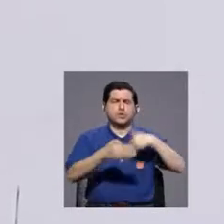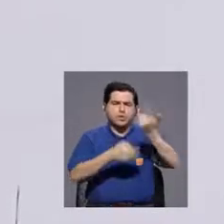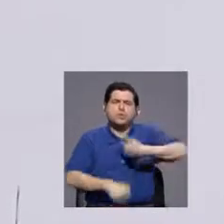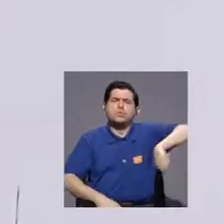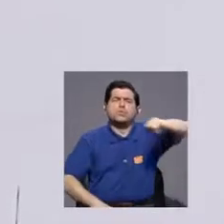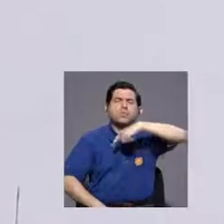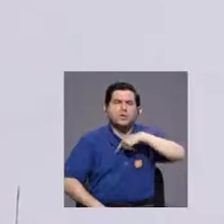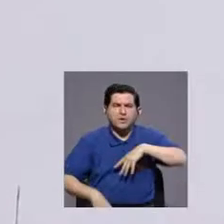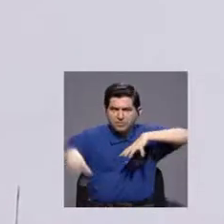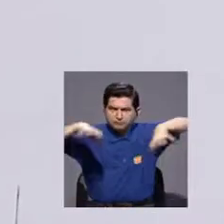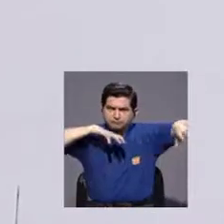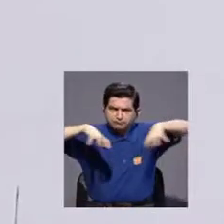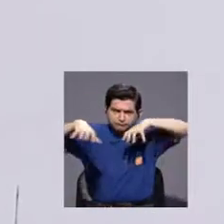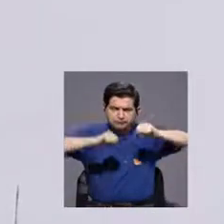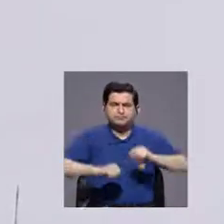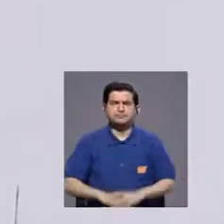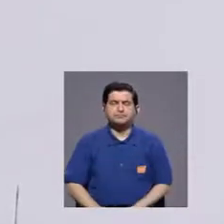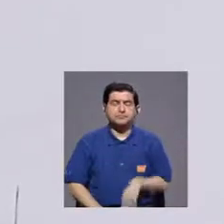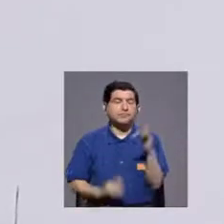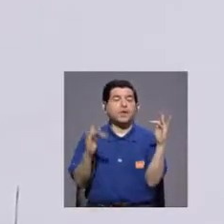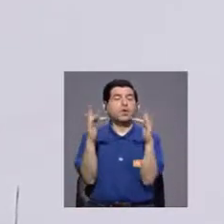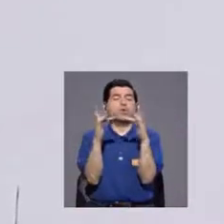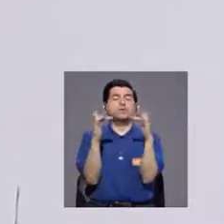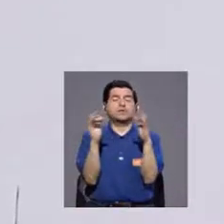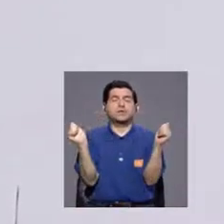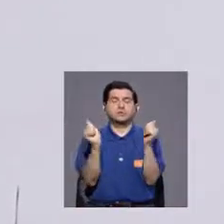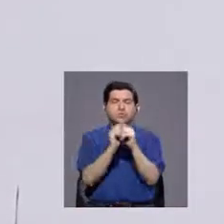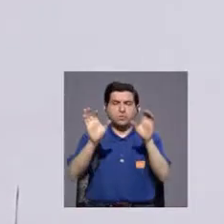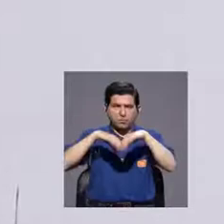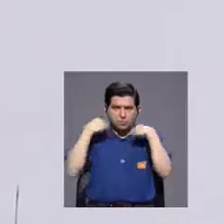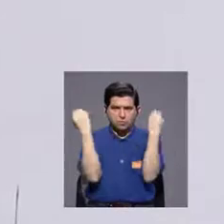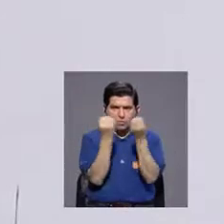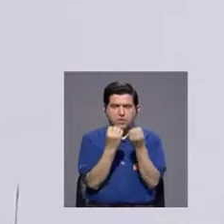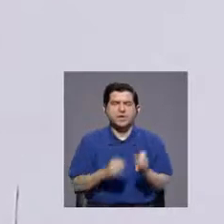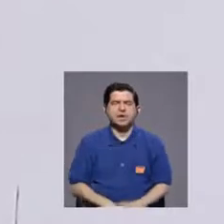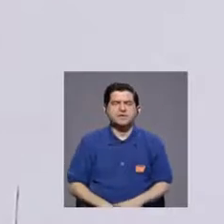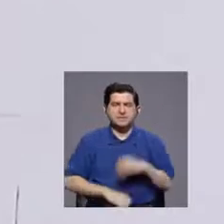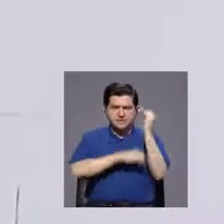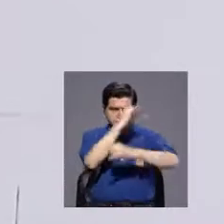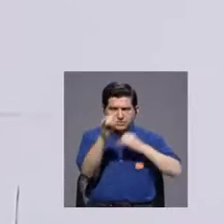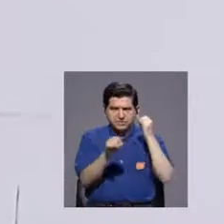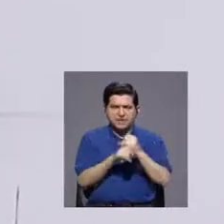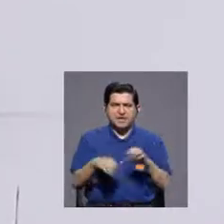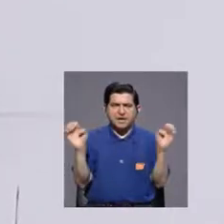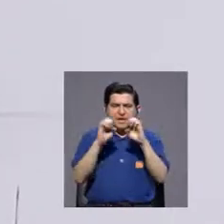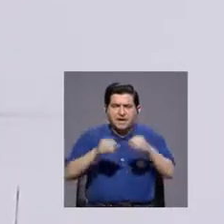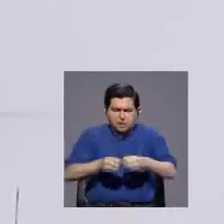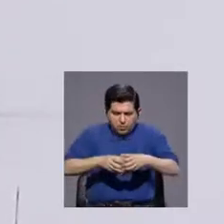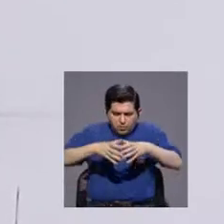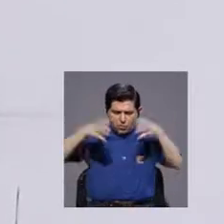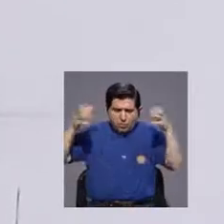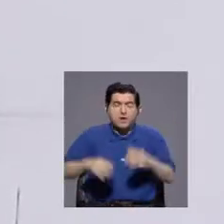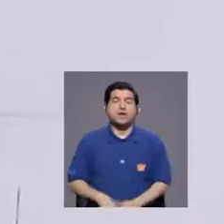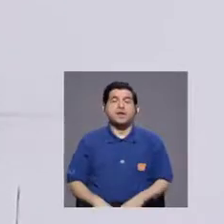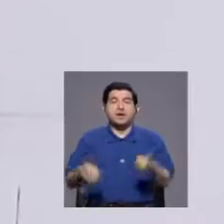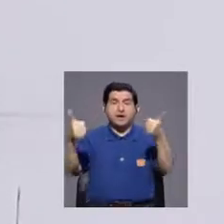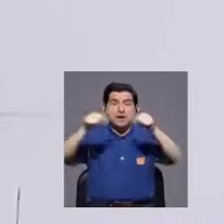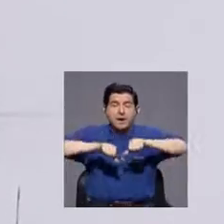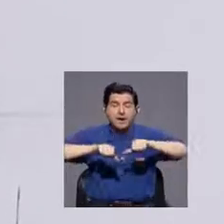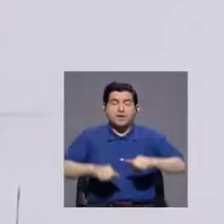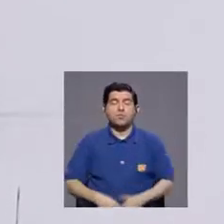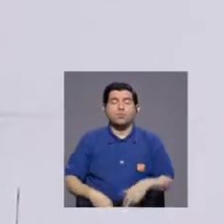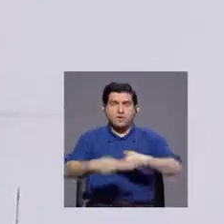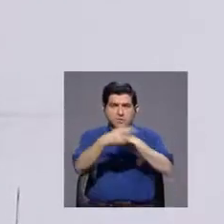activamos el contacto con el organismo internacional de energía atómica con un convenio que es regional que se llama